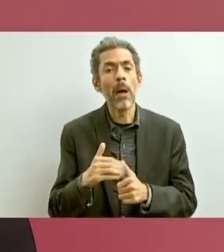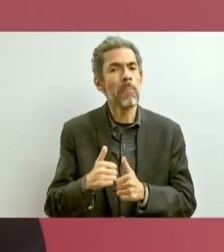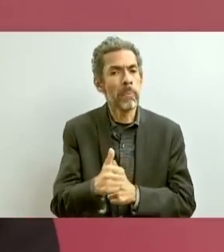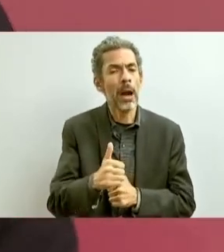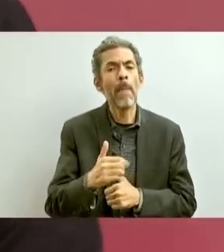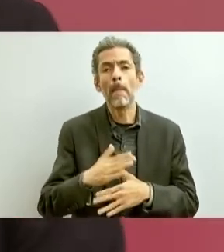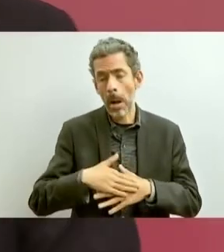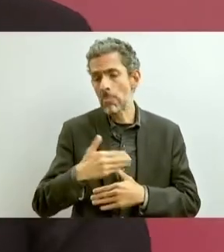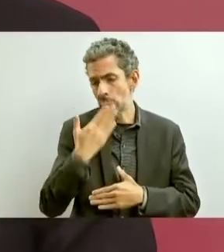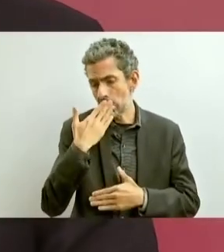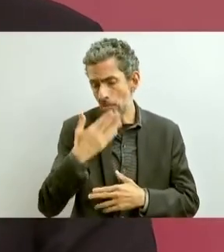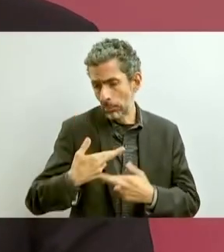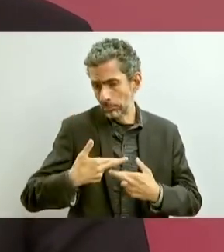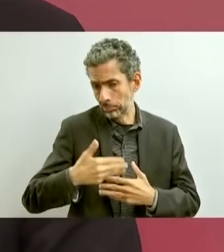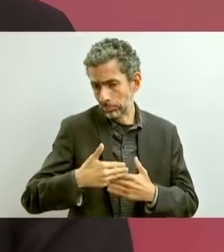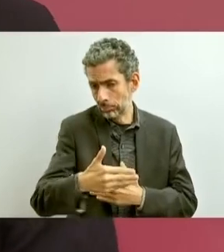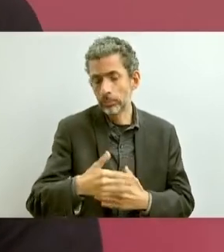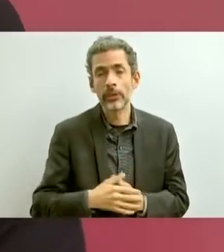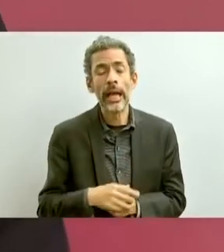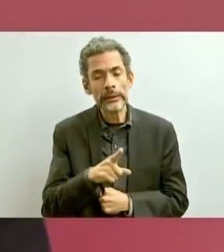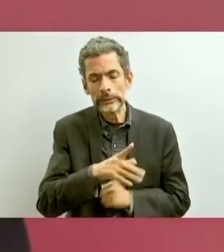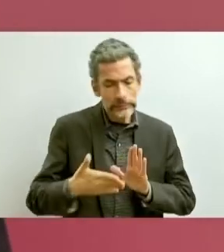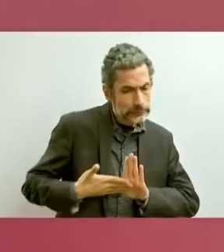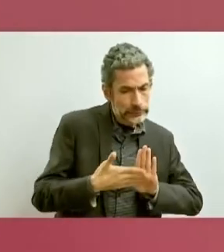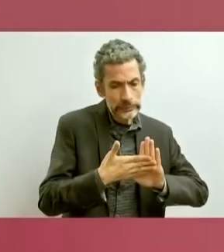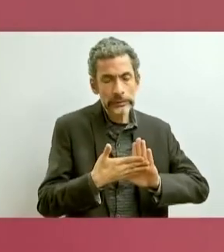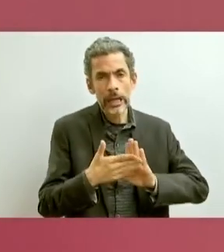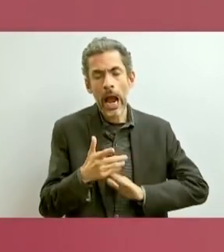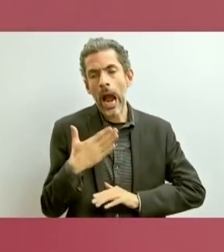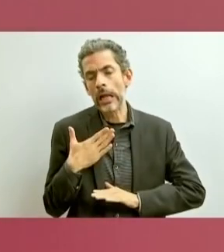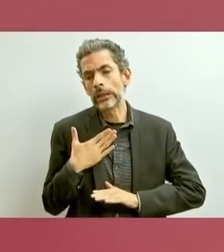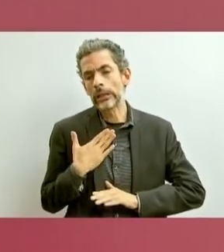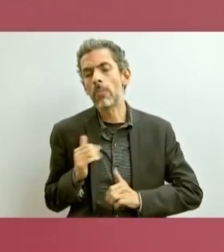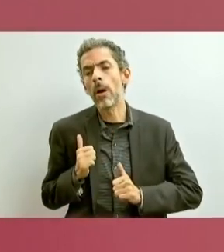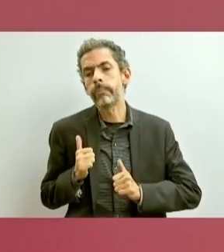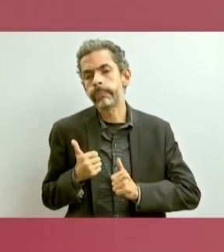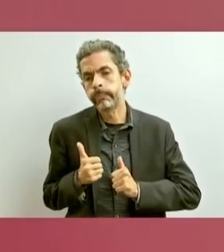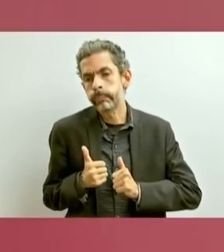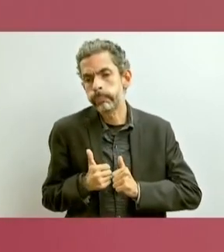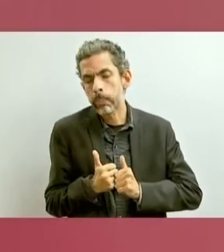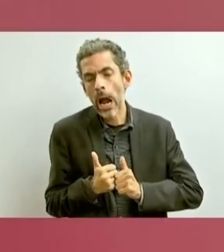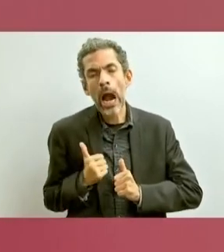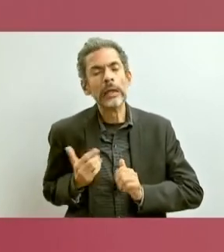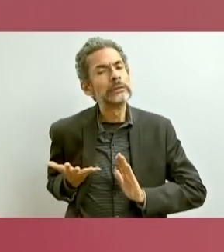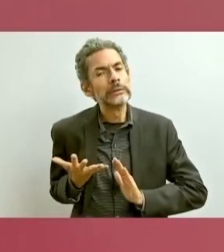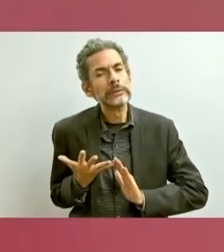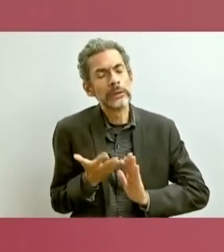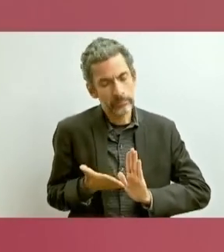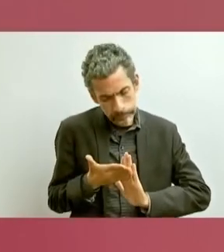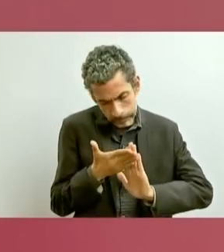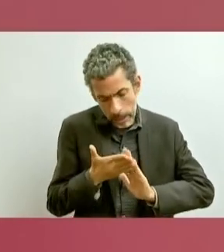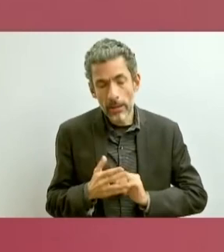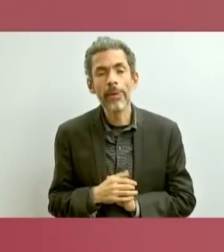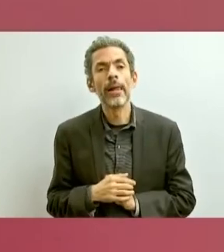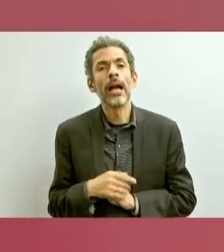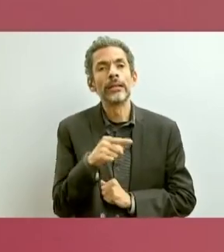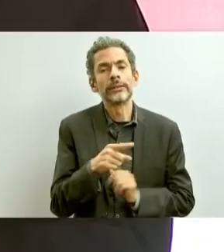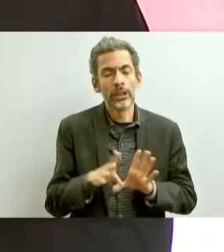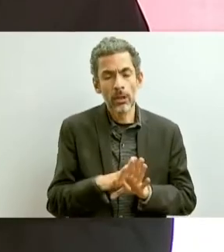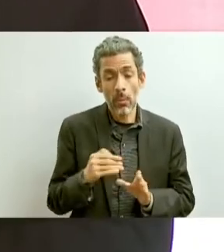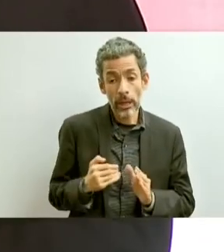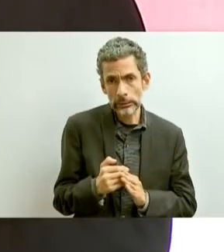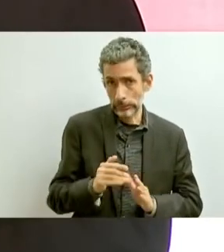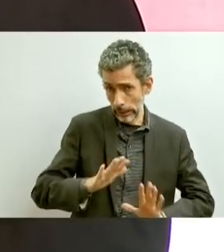fue una obra que estaba en proceso, que como aquí se dijo, llevaba un